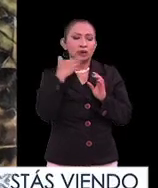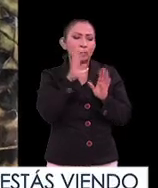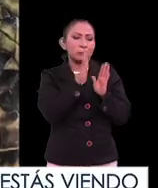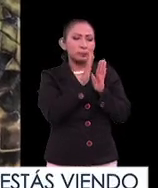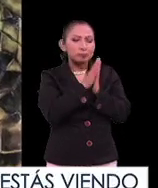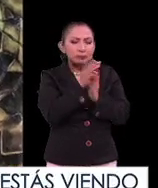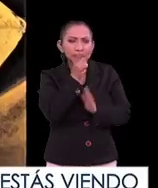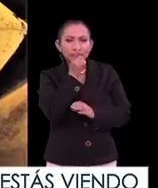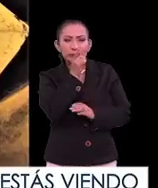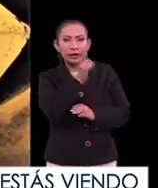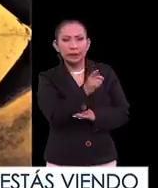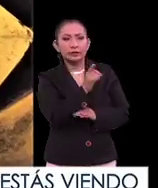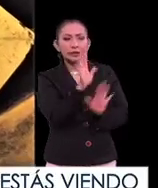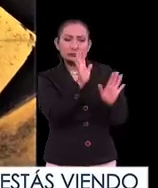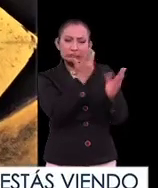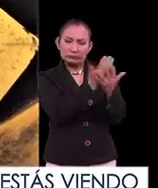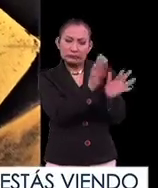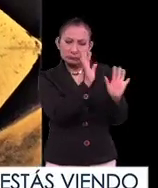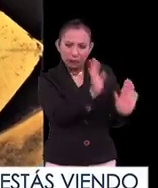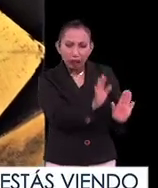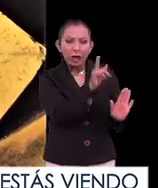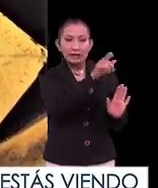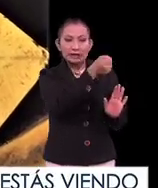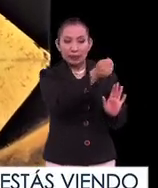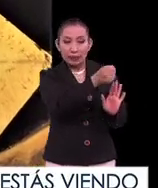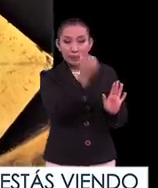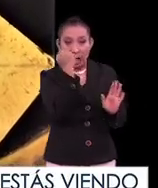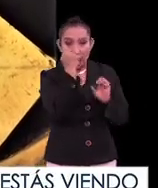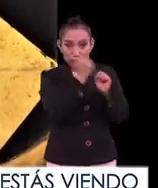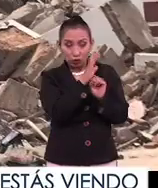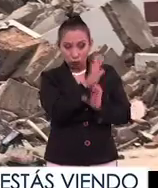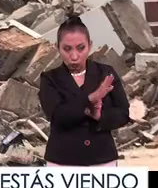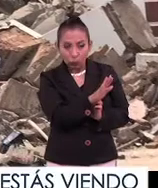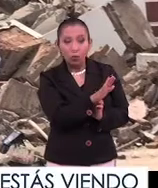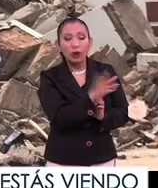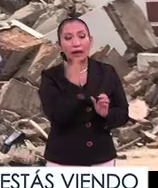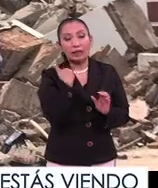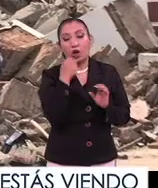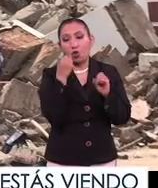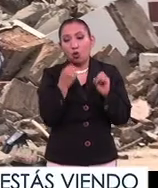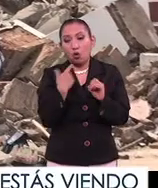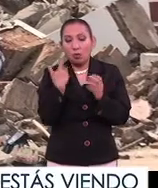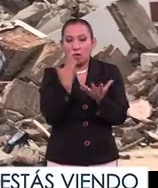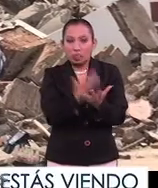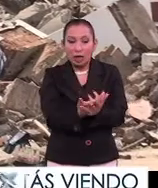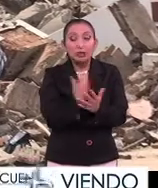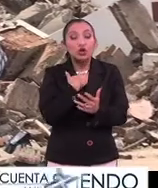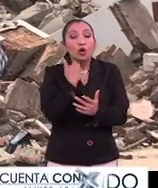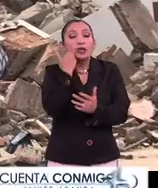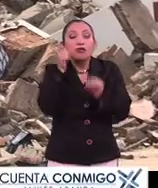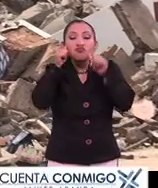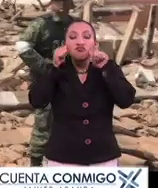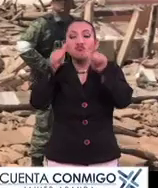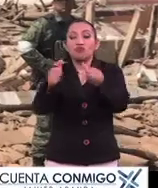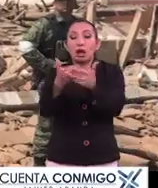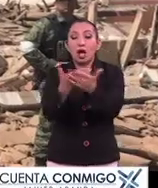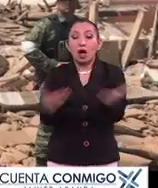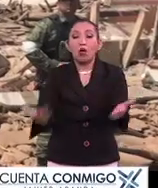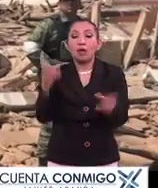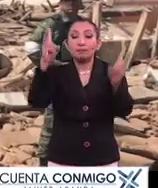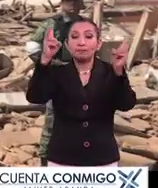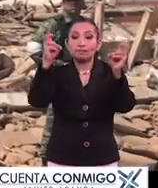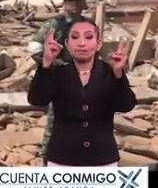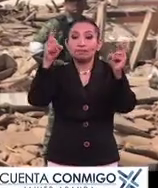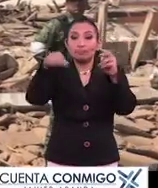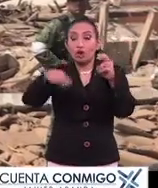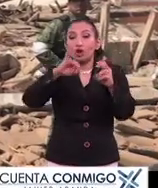y dijo, un momento, ¿no? En septiembre del año pasado, tengo que hacer una pausa porque quiero dedicarme ahora al